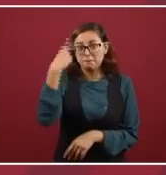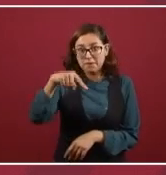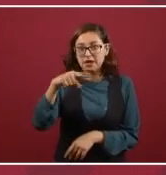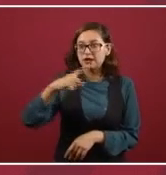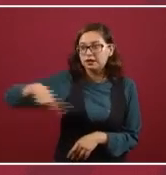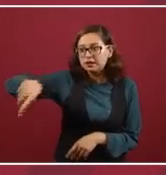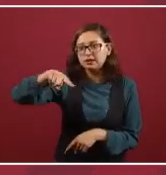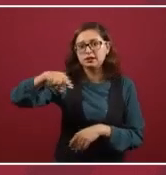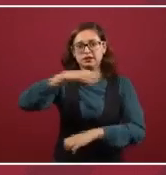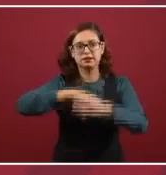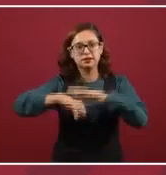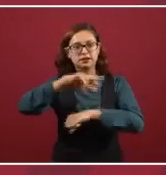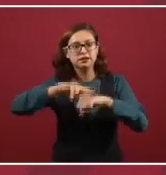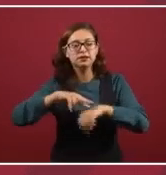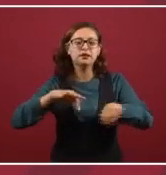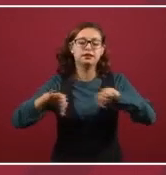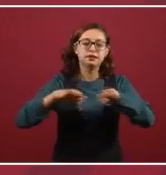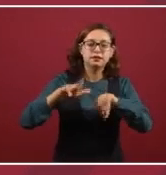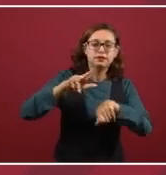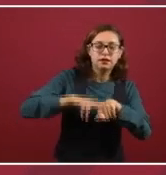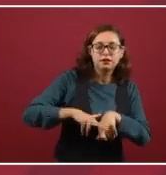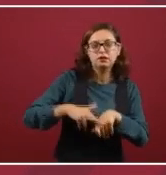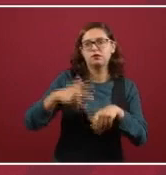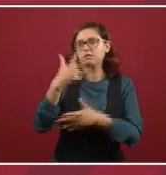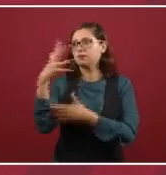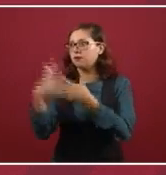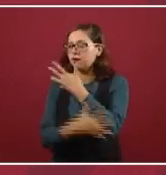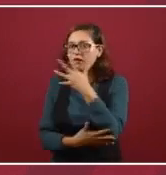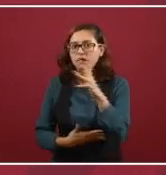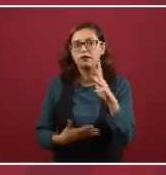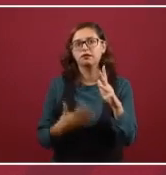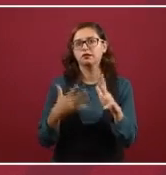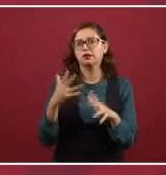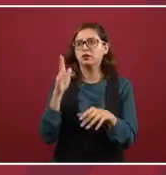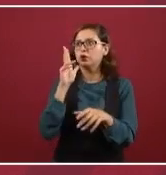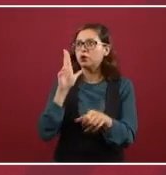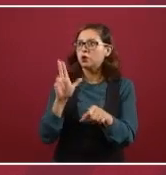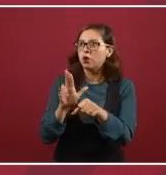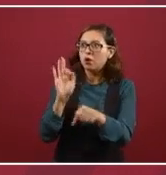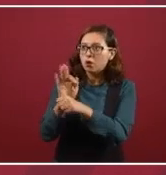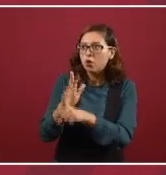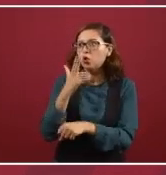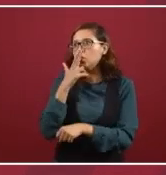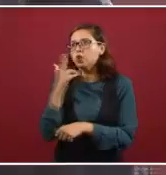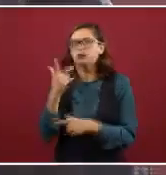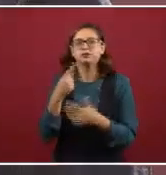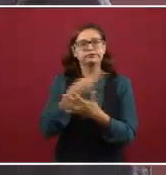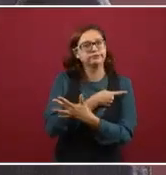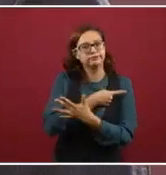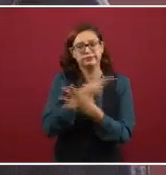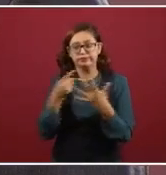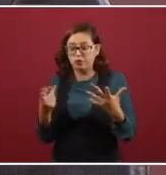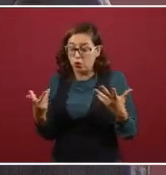estén los trabajadores, que estén ambientalistas y, desde luego, todas